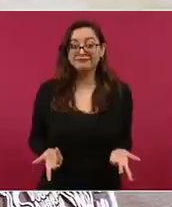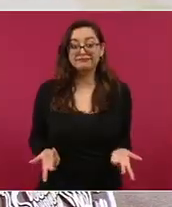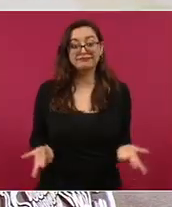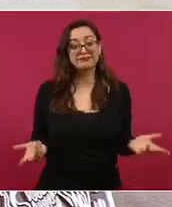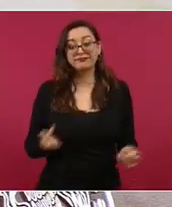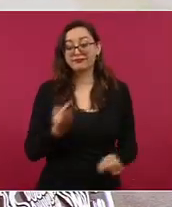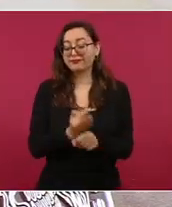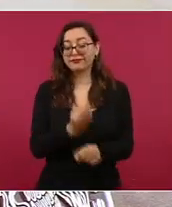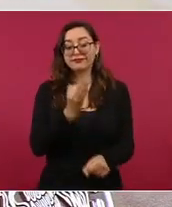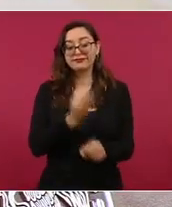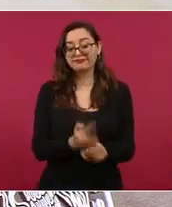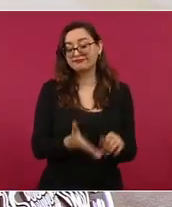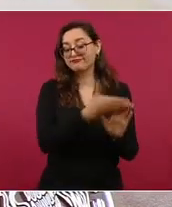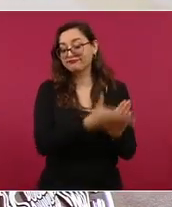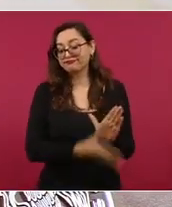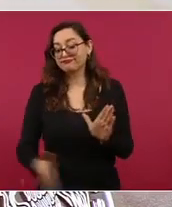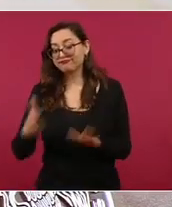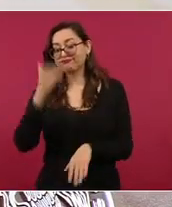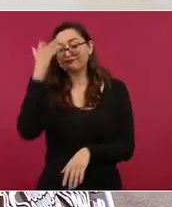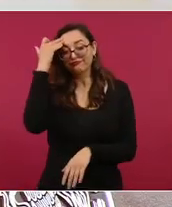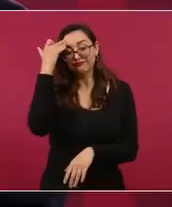estamos viviendo tiempos